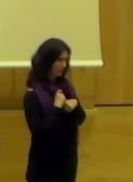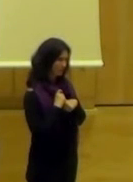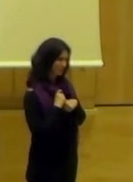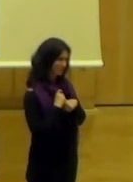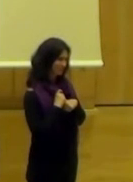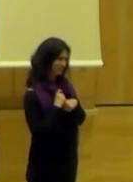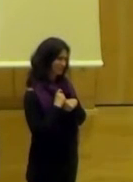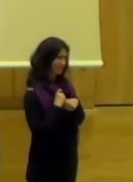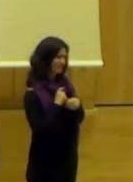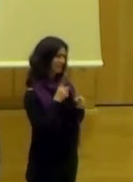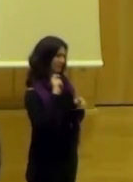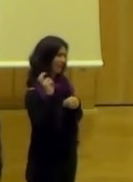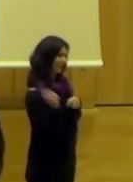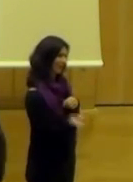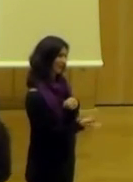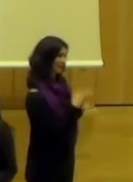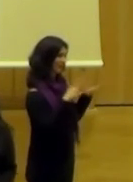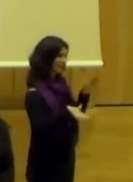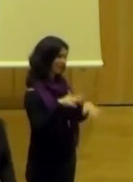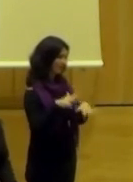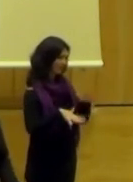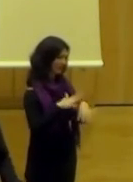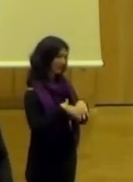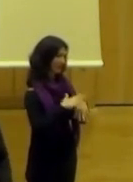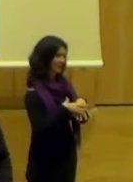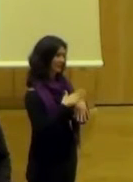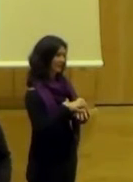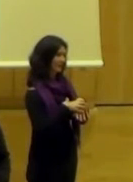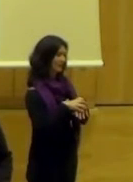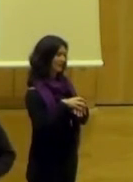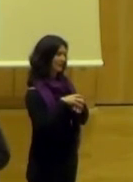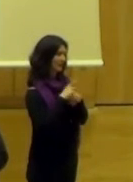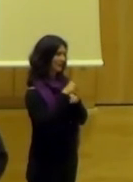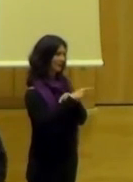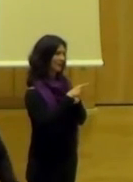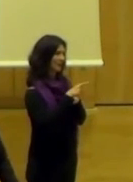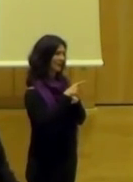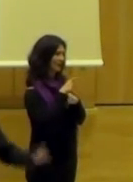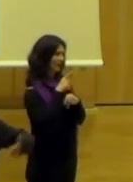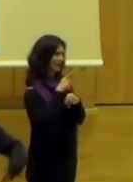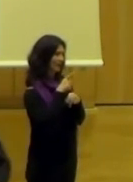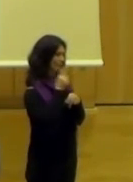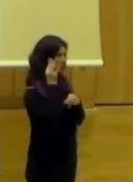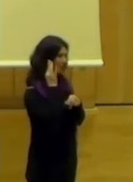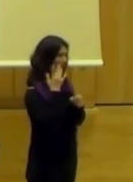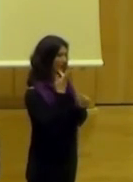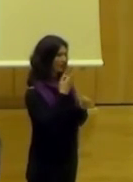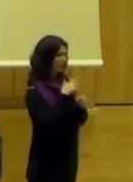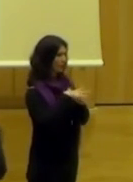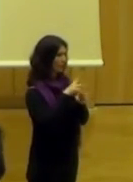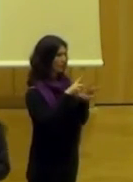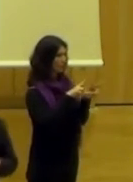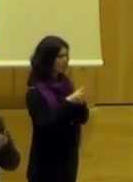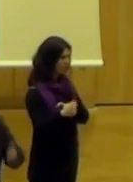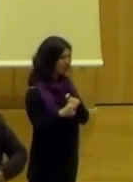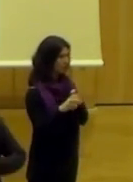Bueno, que tiene ya la diversidad de por sí, entonces, pues las personas, las mujeres de toda la vida del barrio con las nuevas